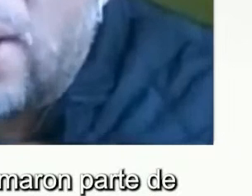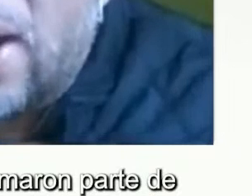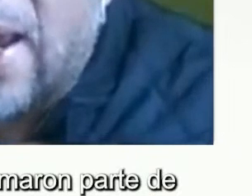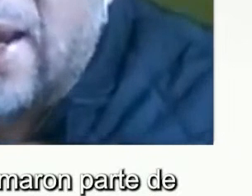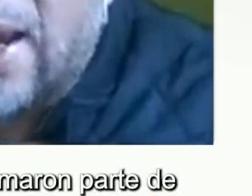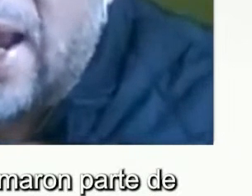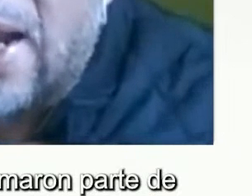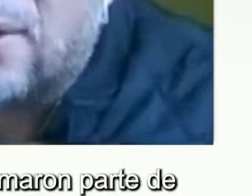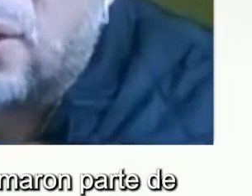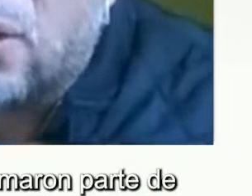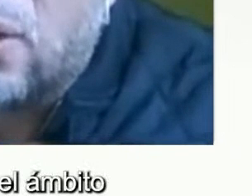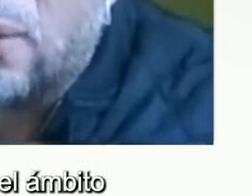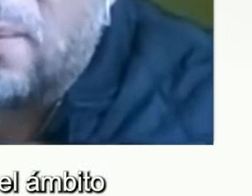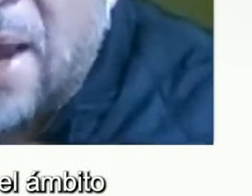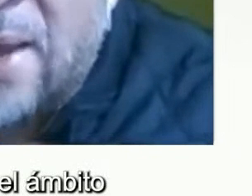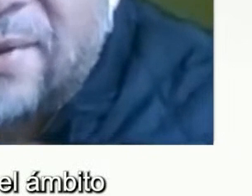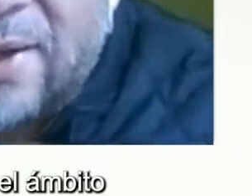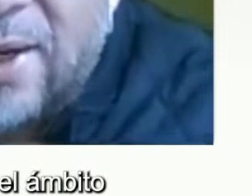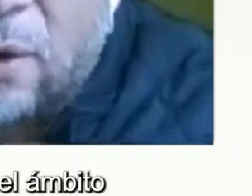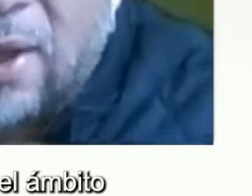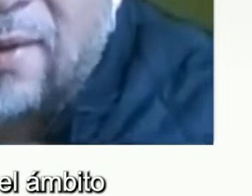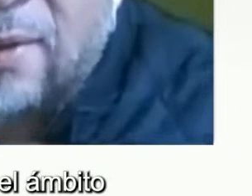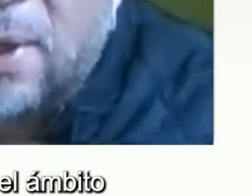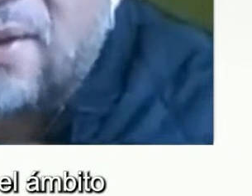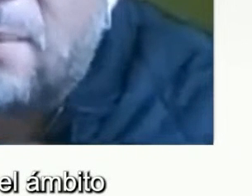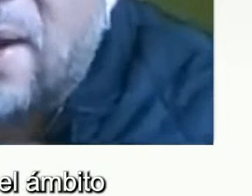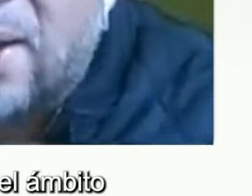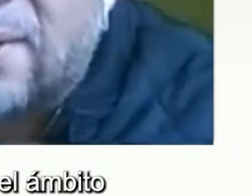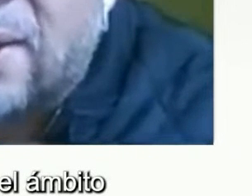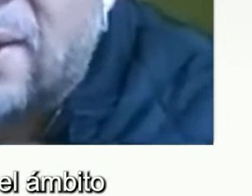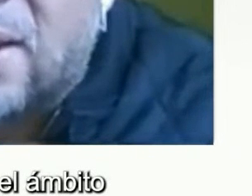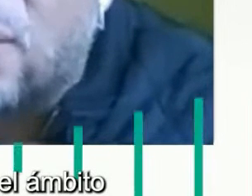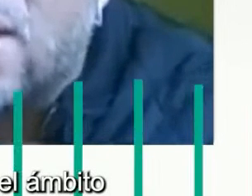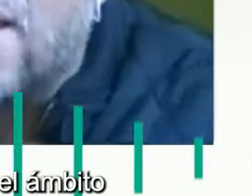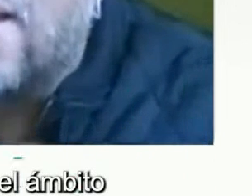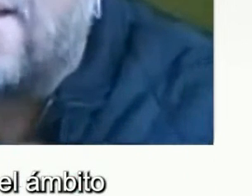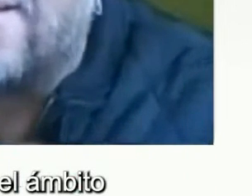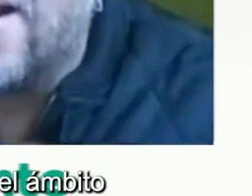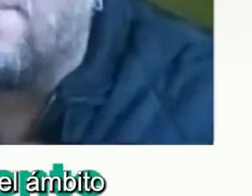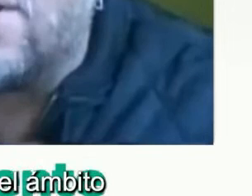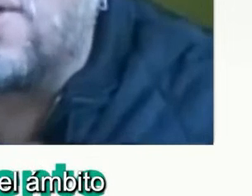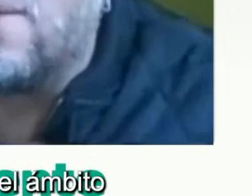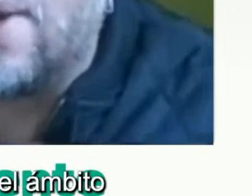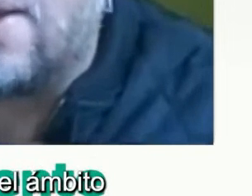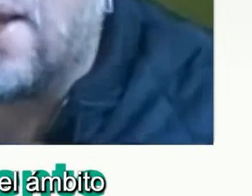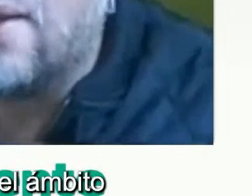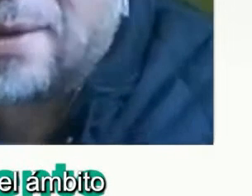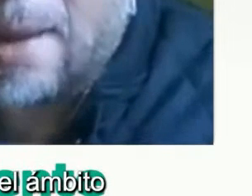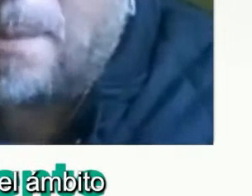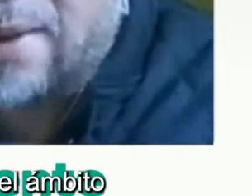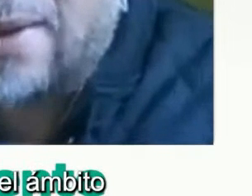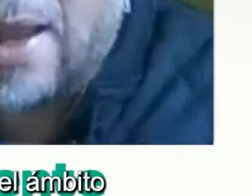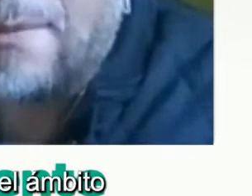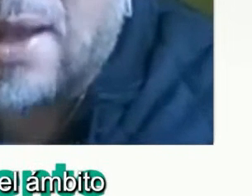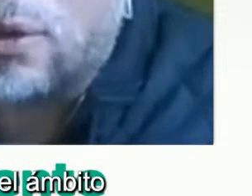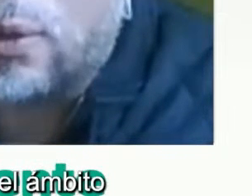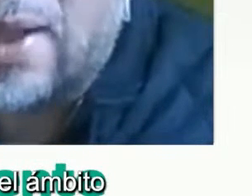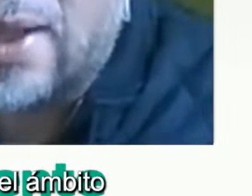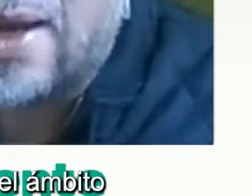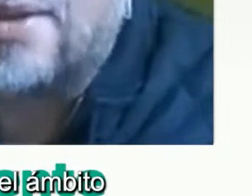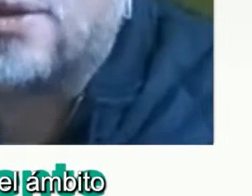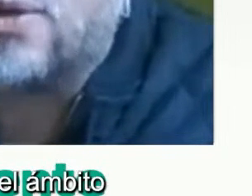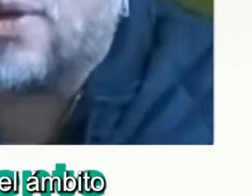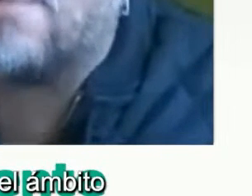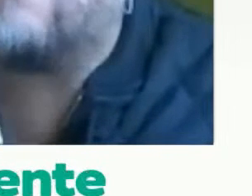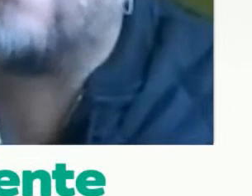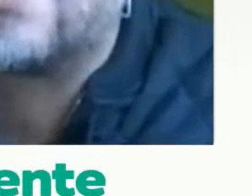la cultura en Jalisco más rica o las experiencias más ricas que he tenido es en el ámbito independiente. Gran parte de la vida cultural